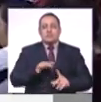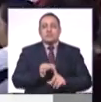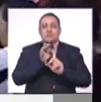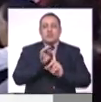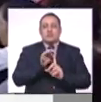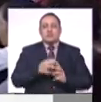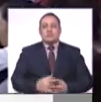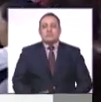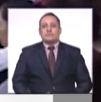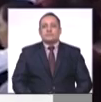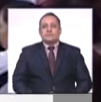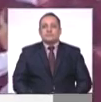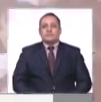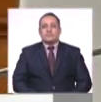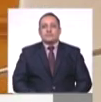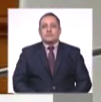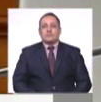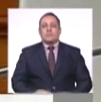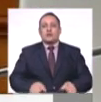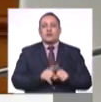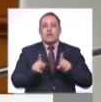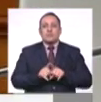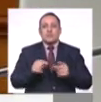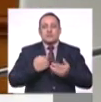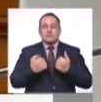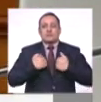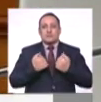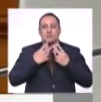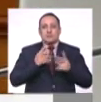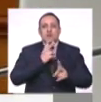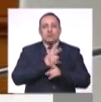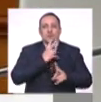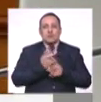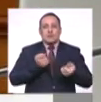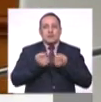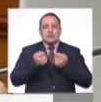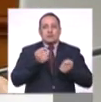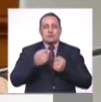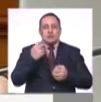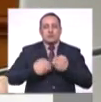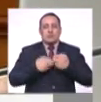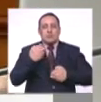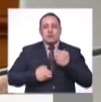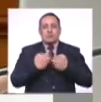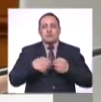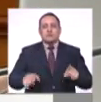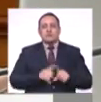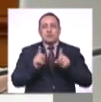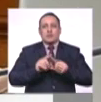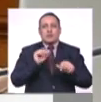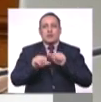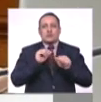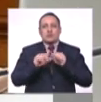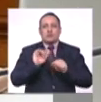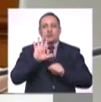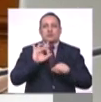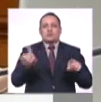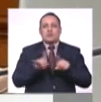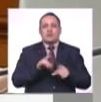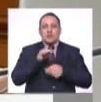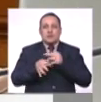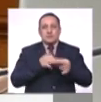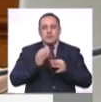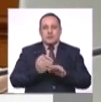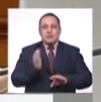especial. Sirve como mecanismo de prevención y gestión de conflictos. En el artículo 5 especifica que